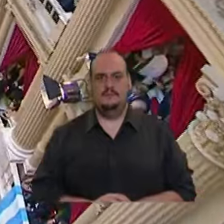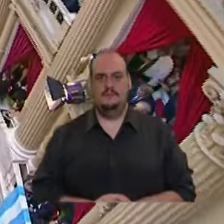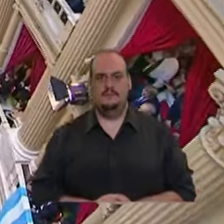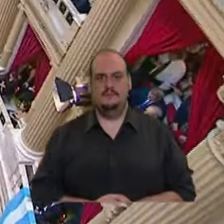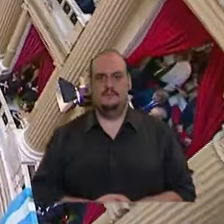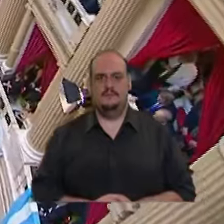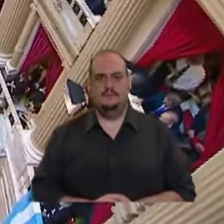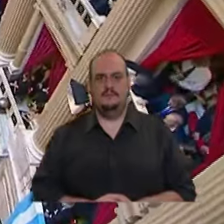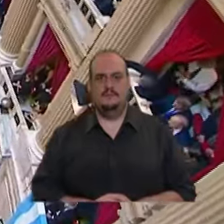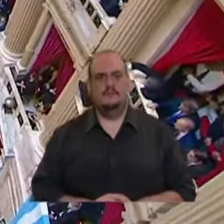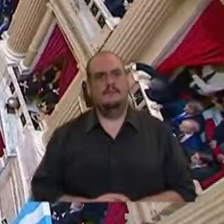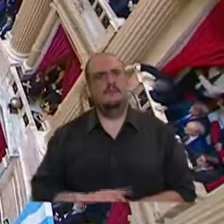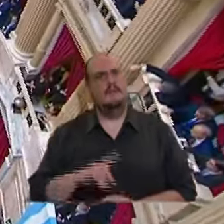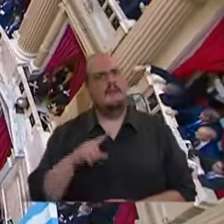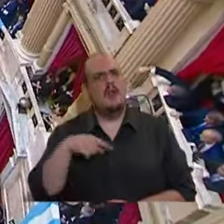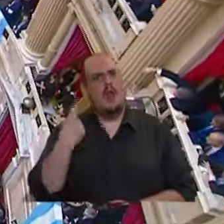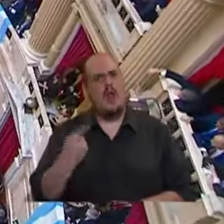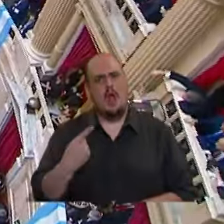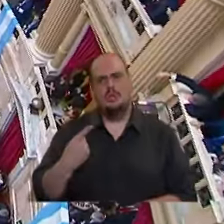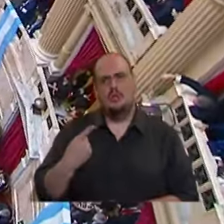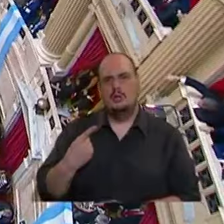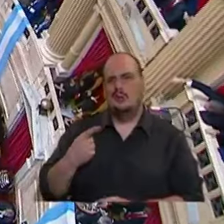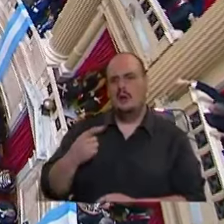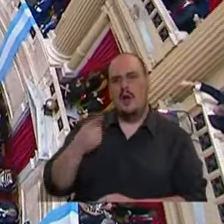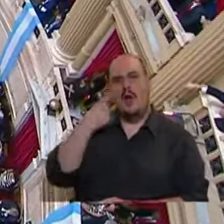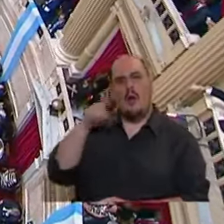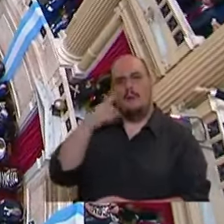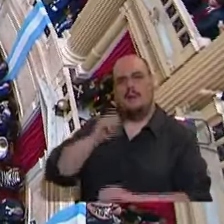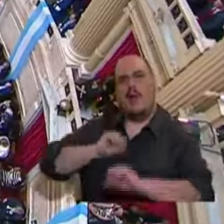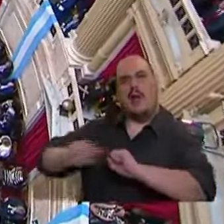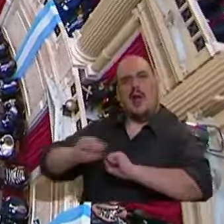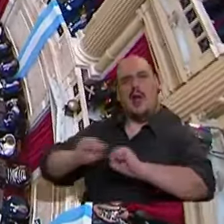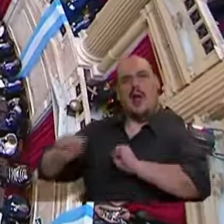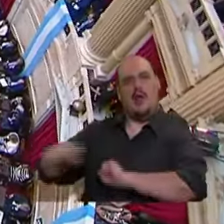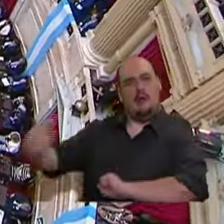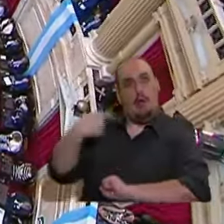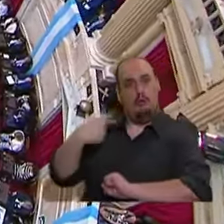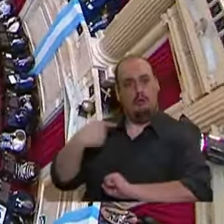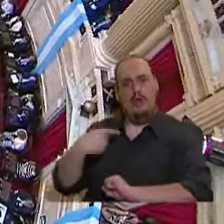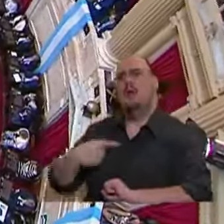No buscamos ni provocamos la confrontación. No queremos discutir